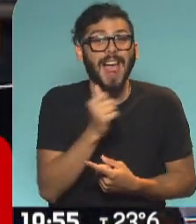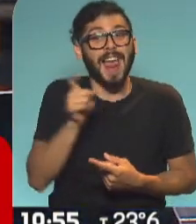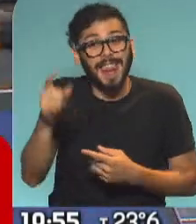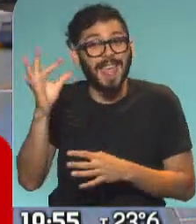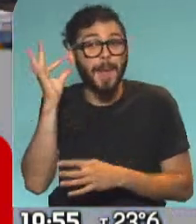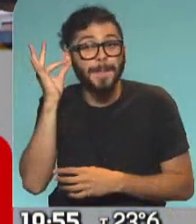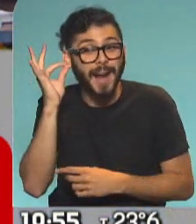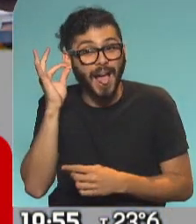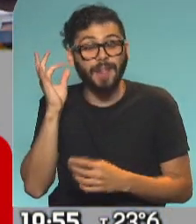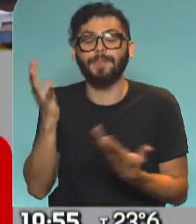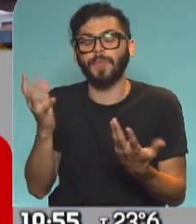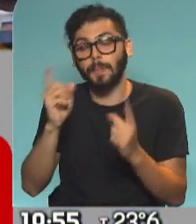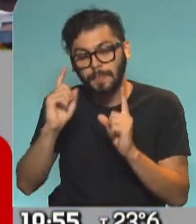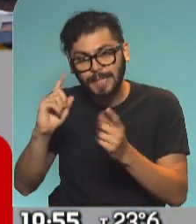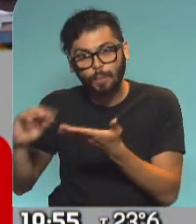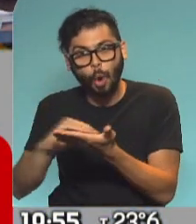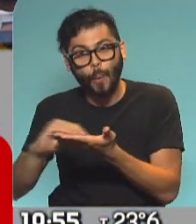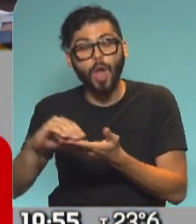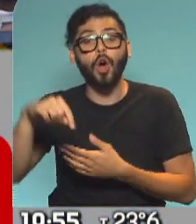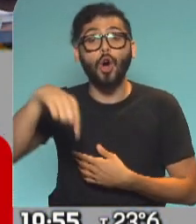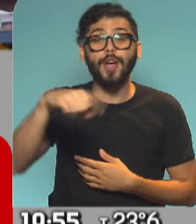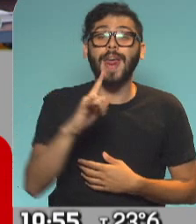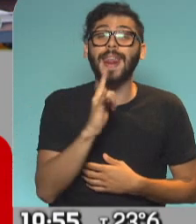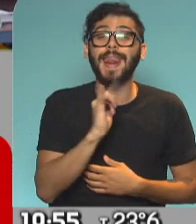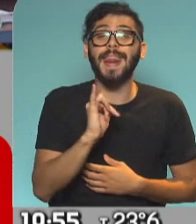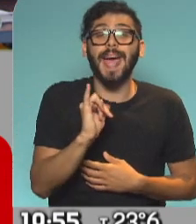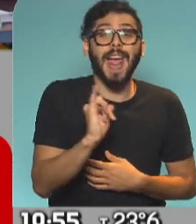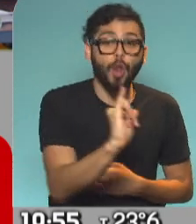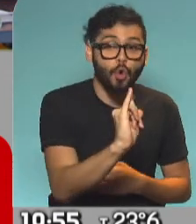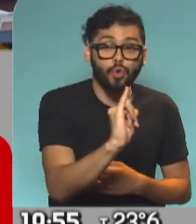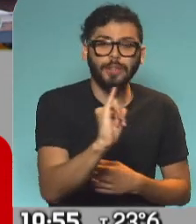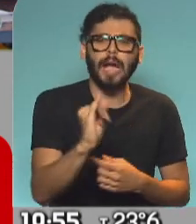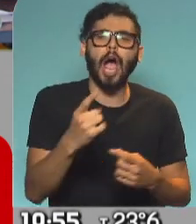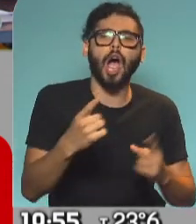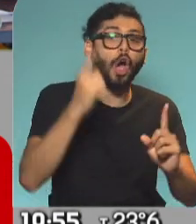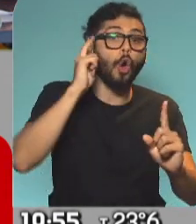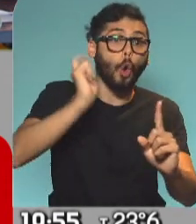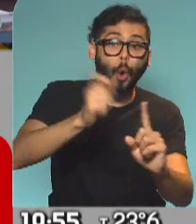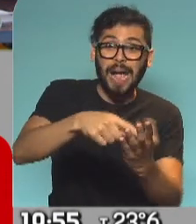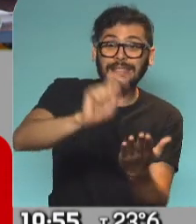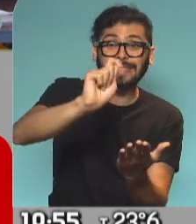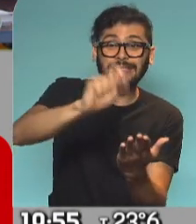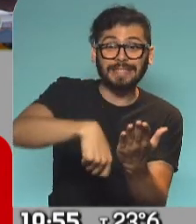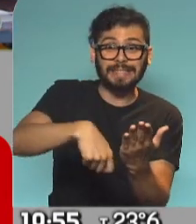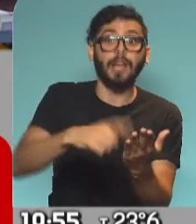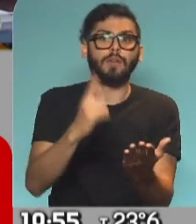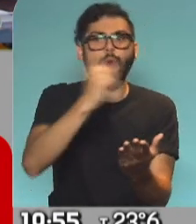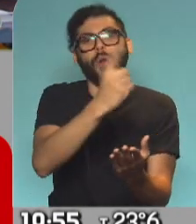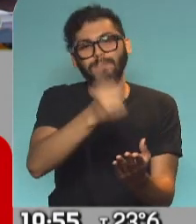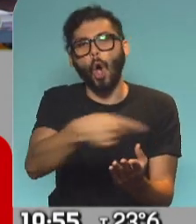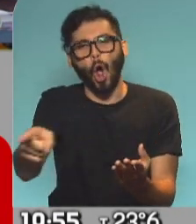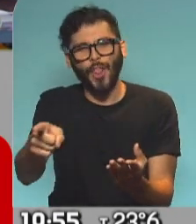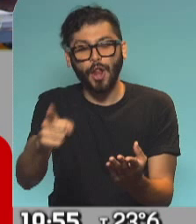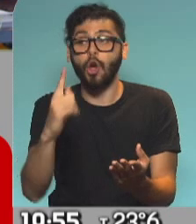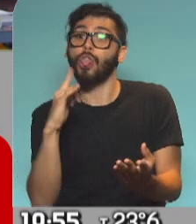Maradona. Ese abogado hoy hizo una denuncia contra el juez que ordenó, más que autorizó, el suministro